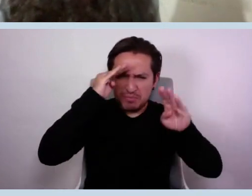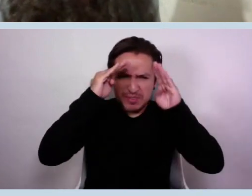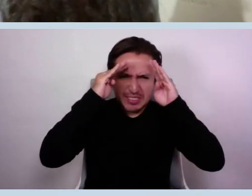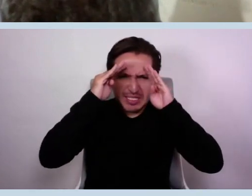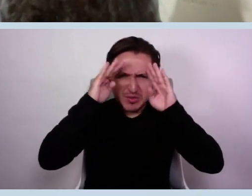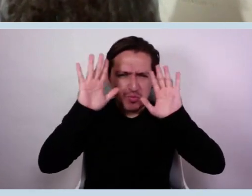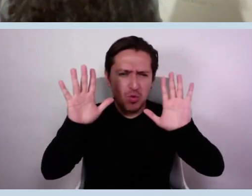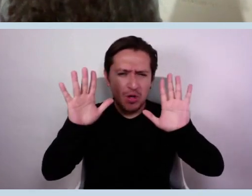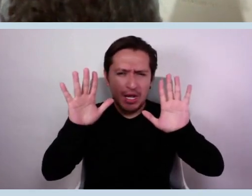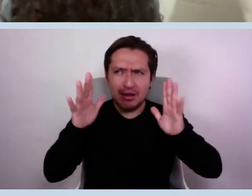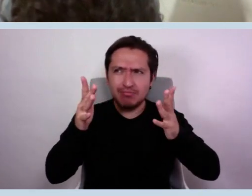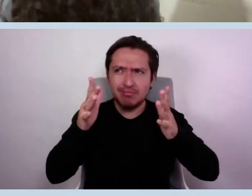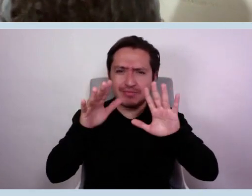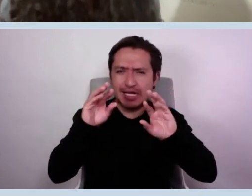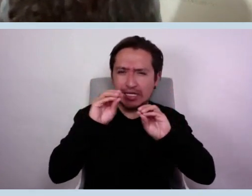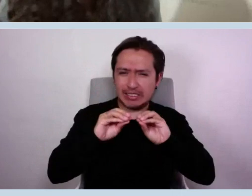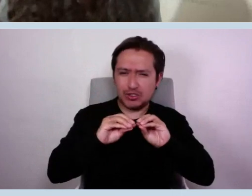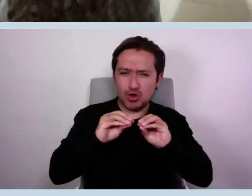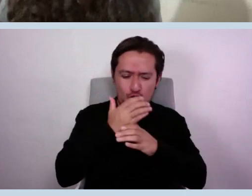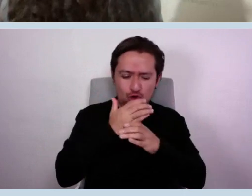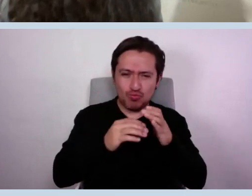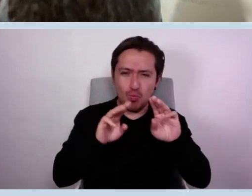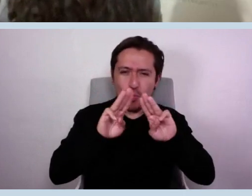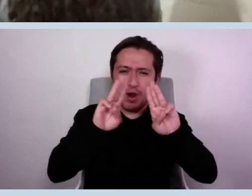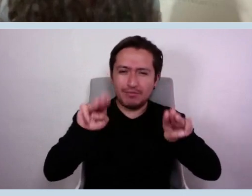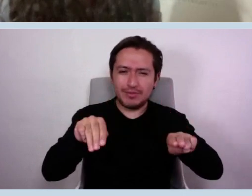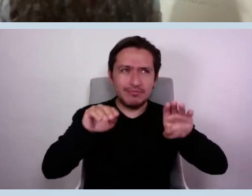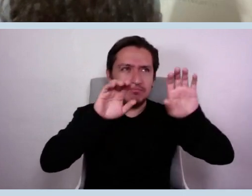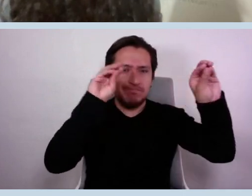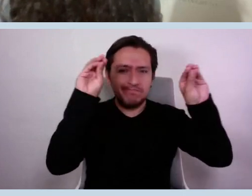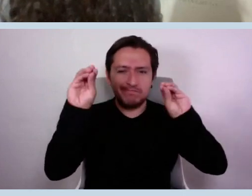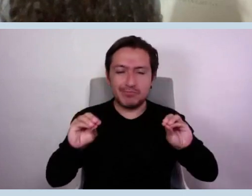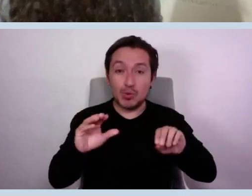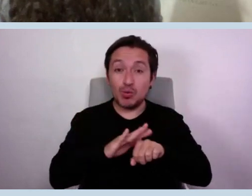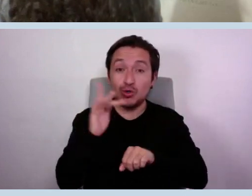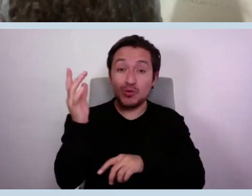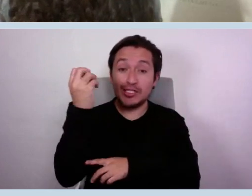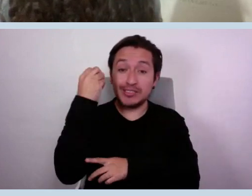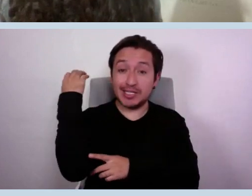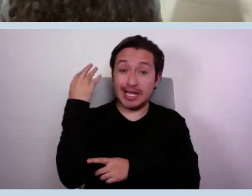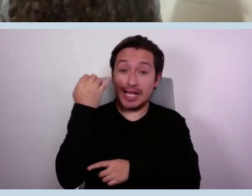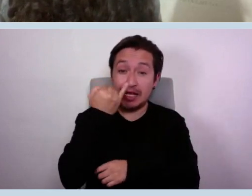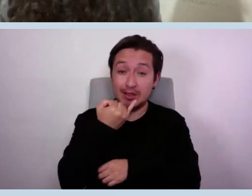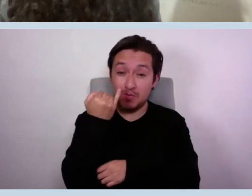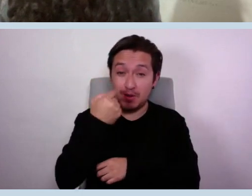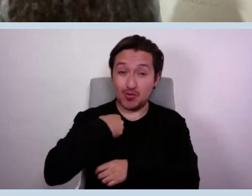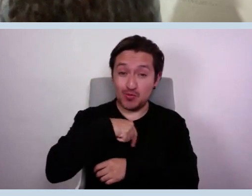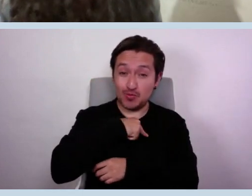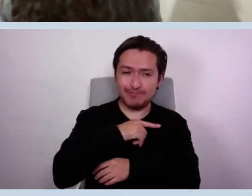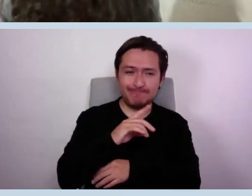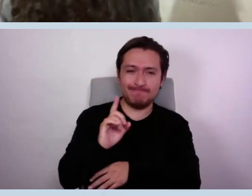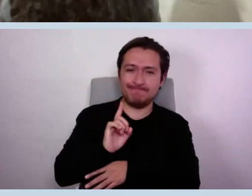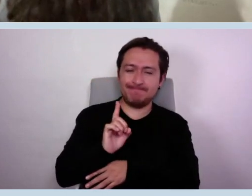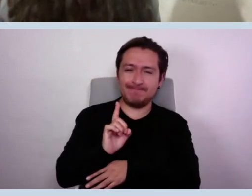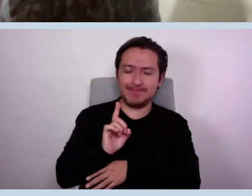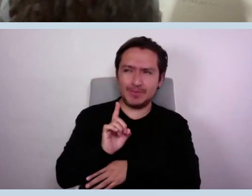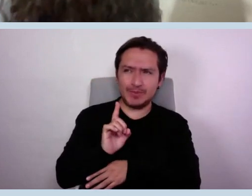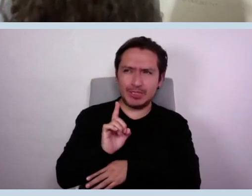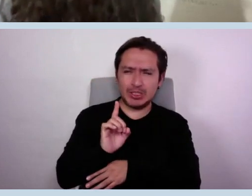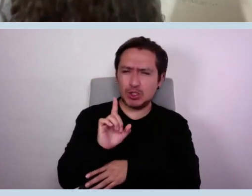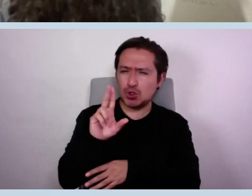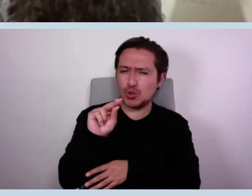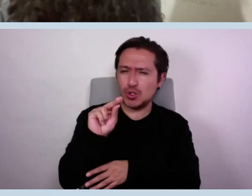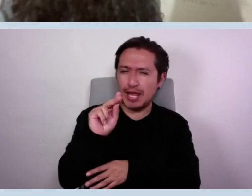regiones porque fue una charla que además no fue nuestro idioma y que implicó una no fue la primera gestión